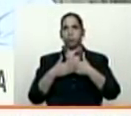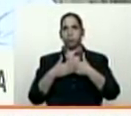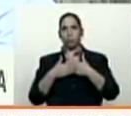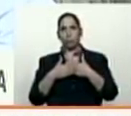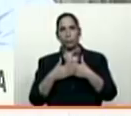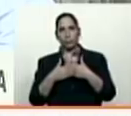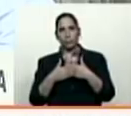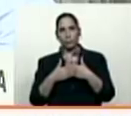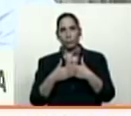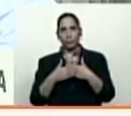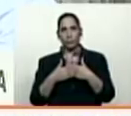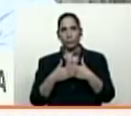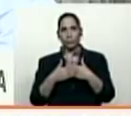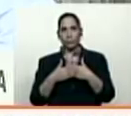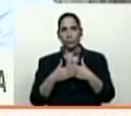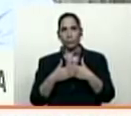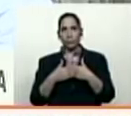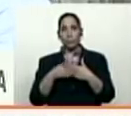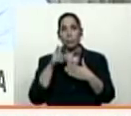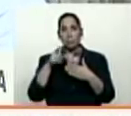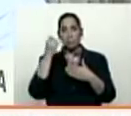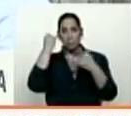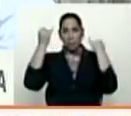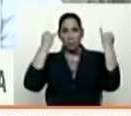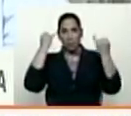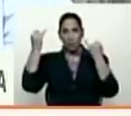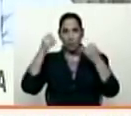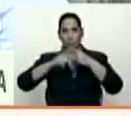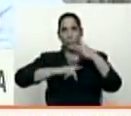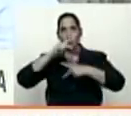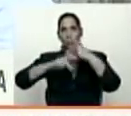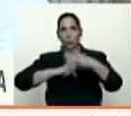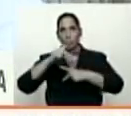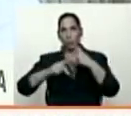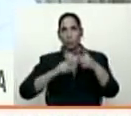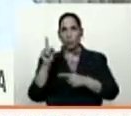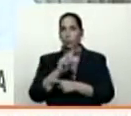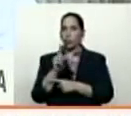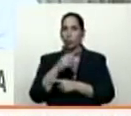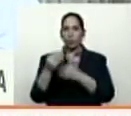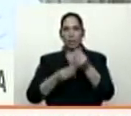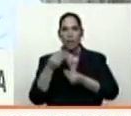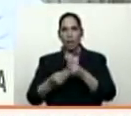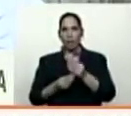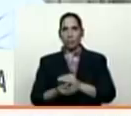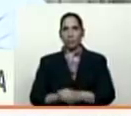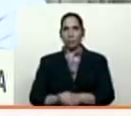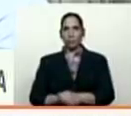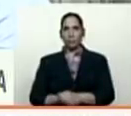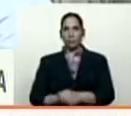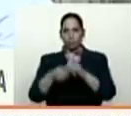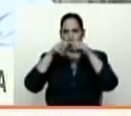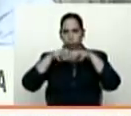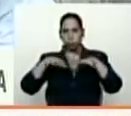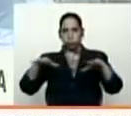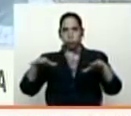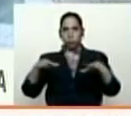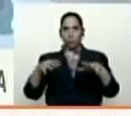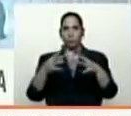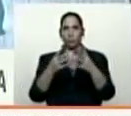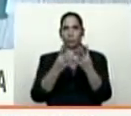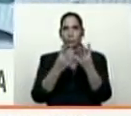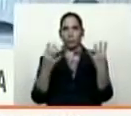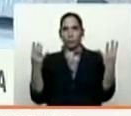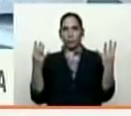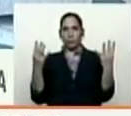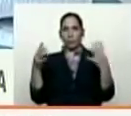procedimientos, para que esas ideas y esos procedimientos no se contagien. Se alinean